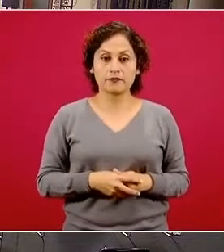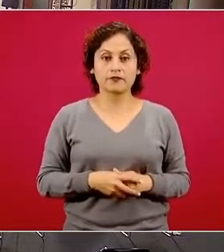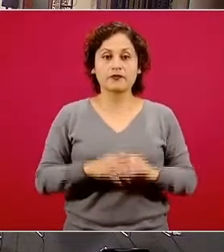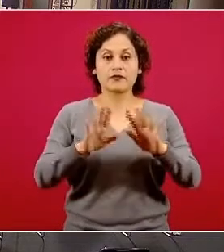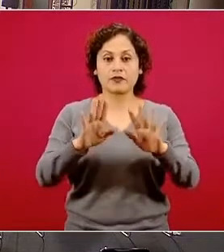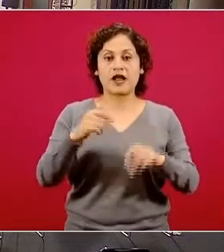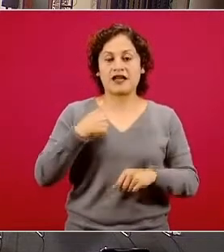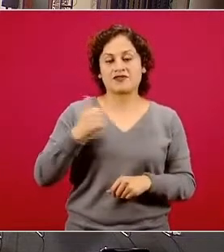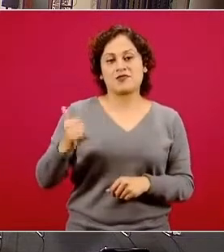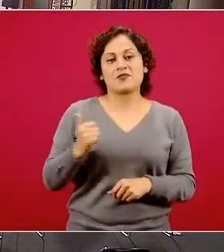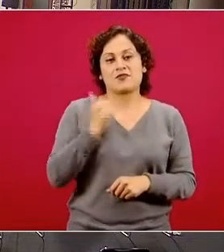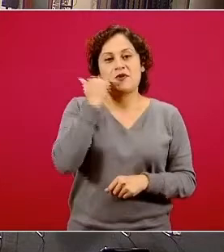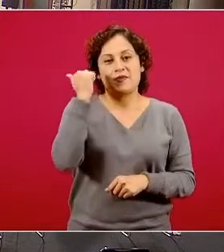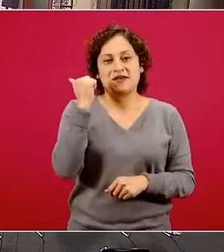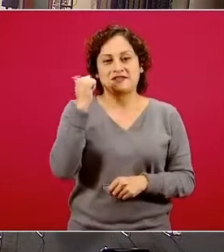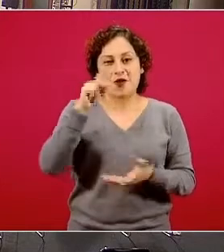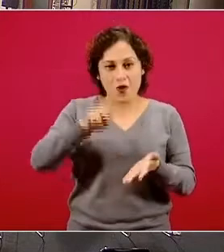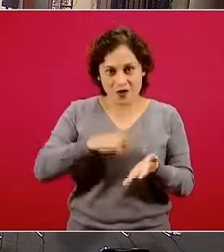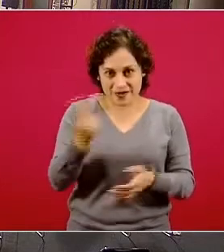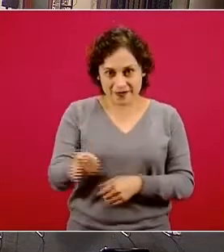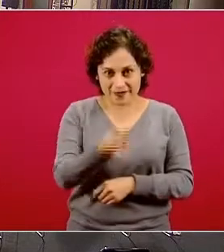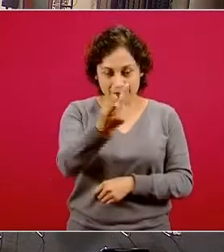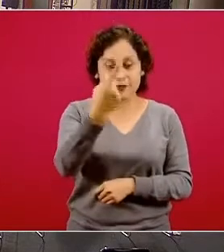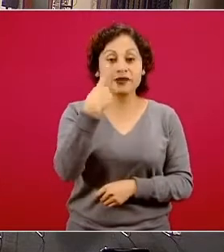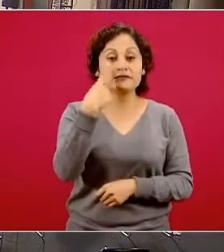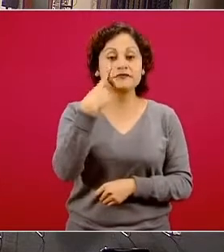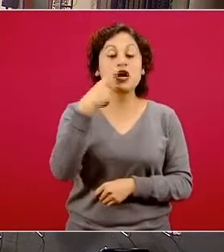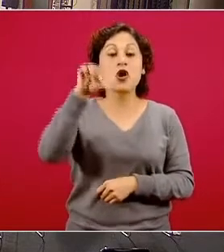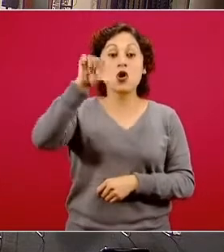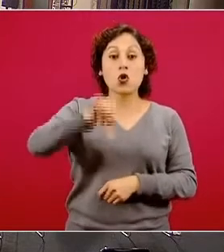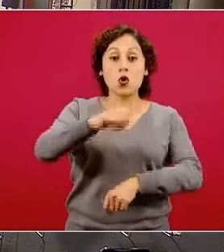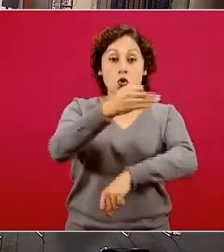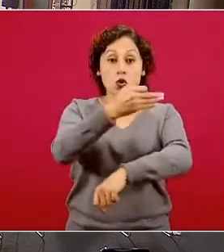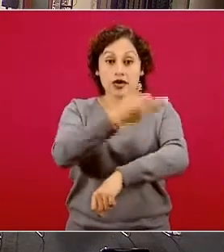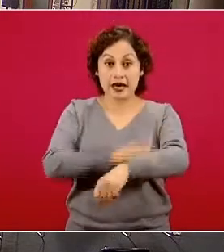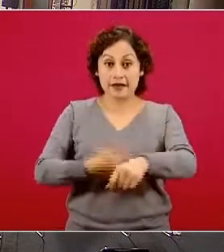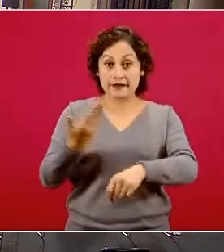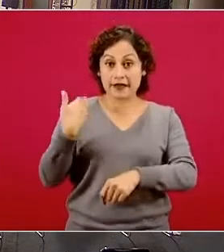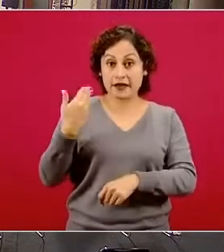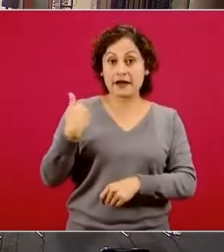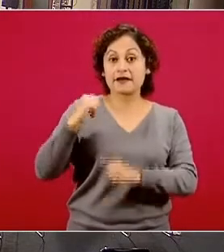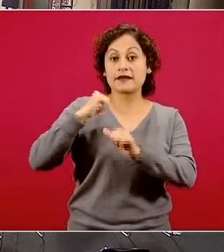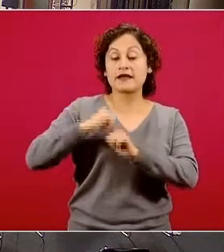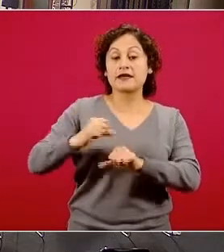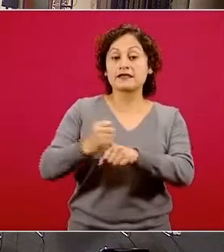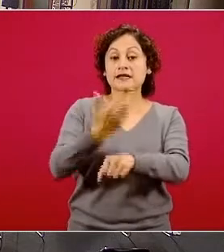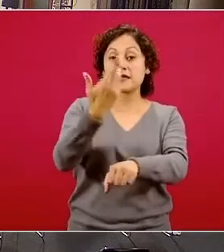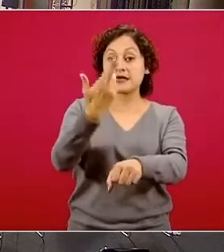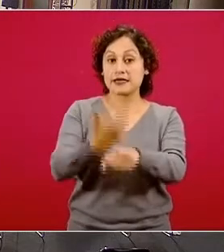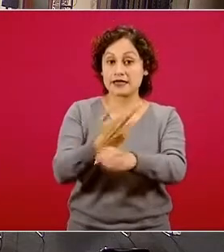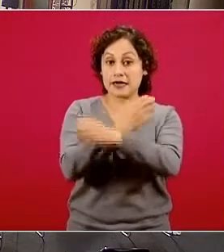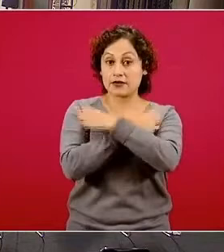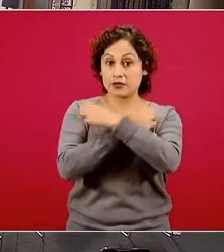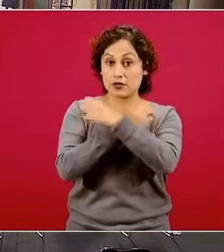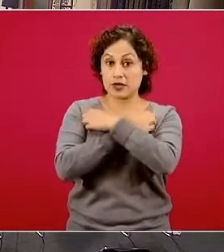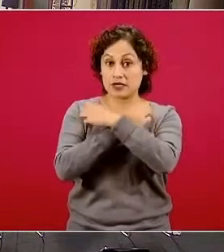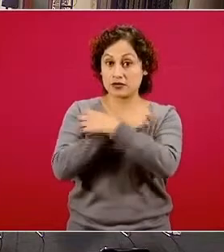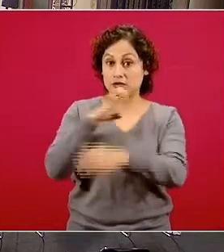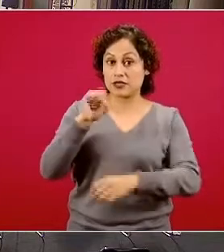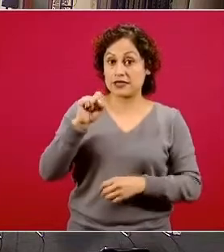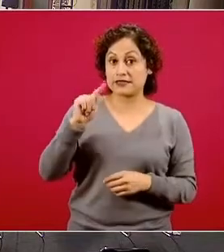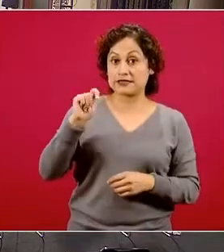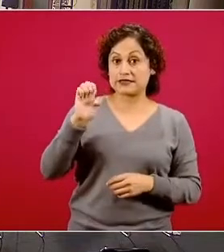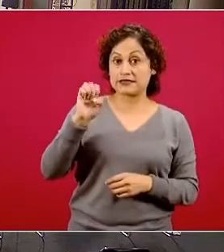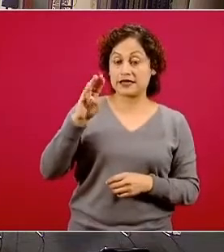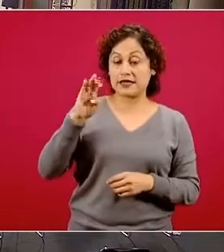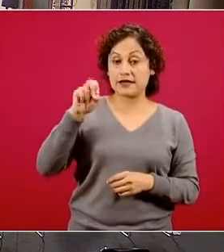Aprovechando que podemos hacer una segunda ronda de preguntas, hoy en la tarde el secretario de Educación, Esteban Moctezuma, dijo que no se apresuraría el regreso a las